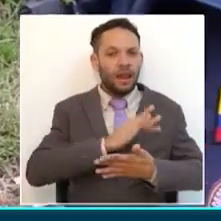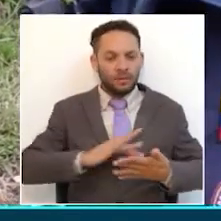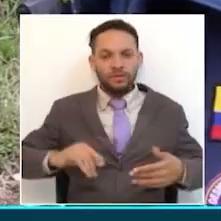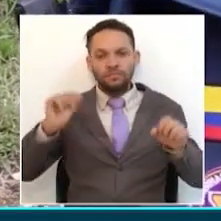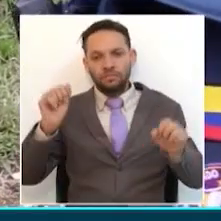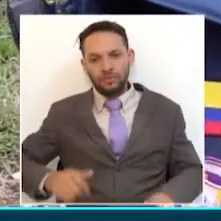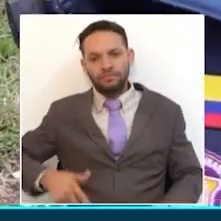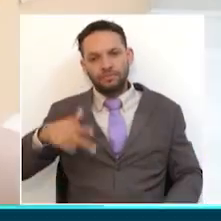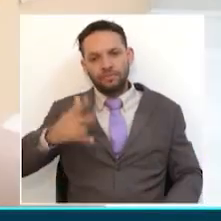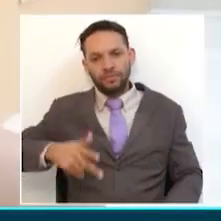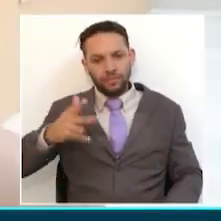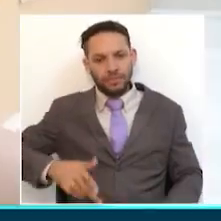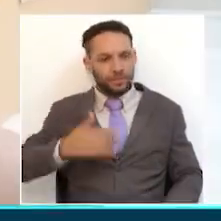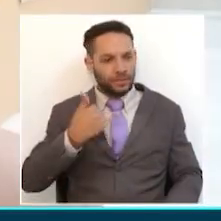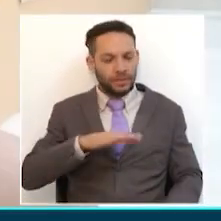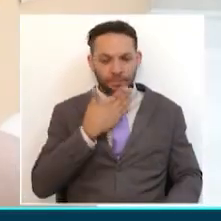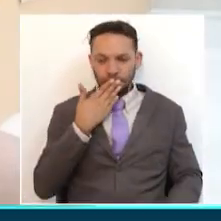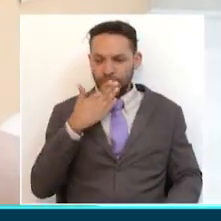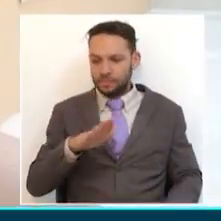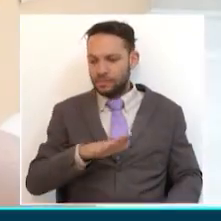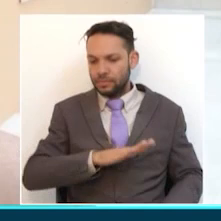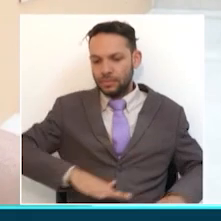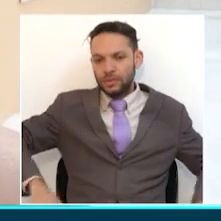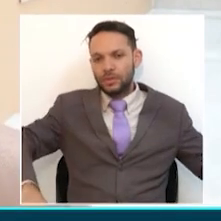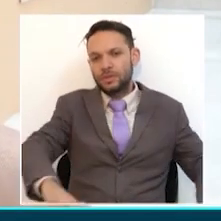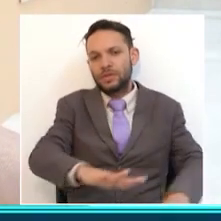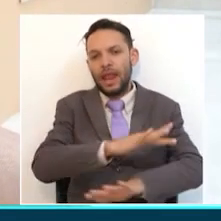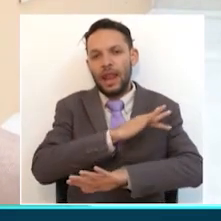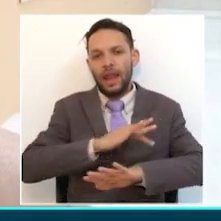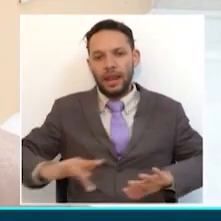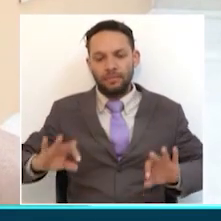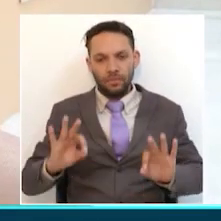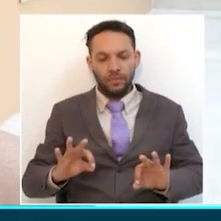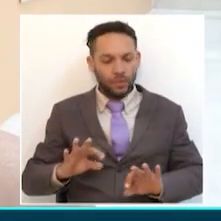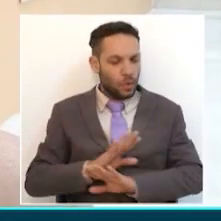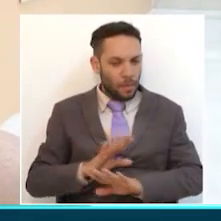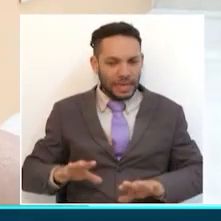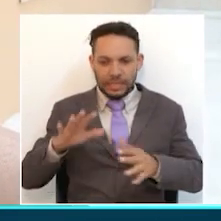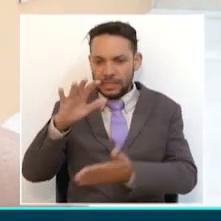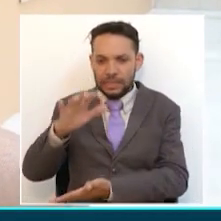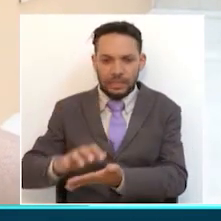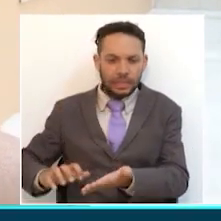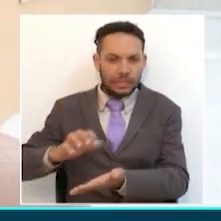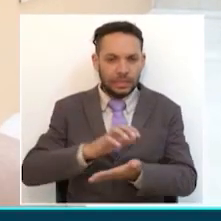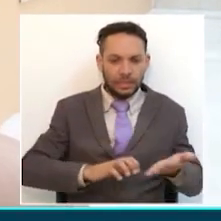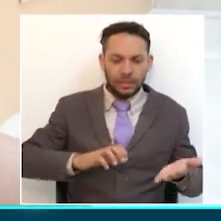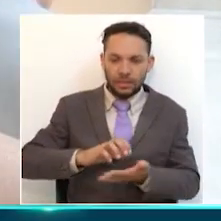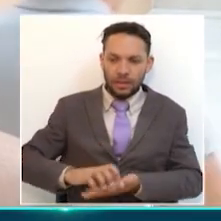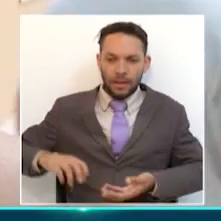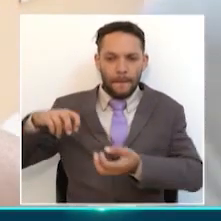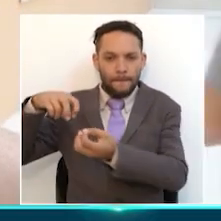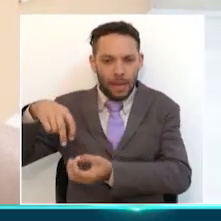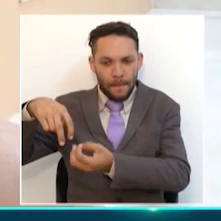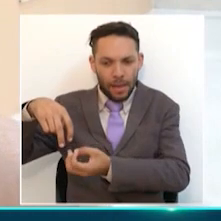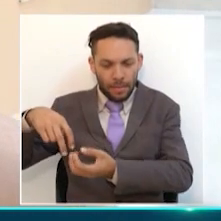transición en el posconflicto. Caldas es el primer departamento certificado libre de minas, lo que garantiza que si bien Caldas en el pasado,